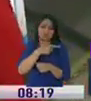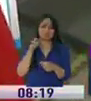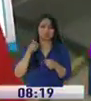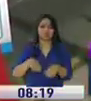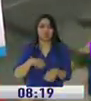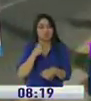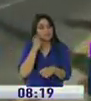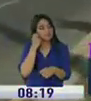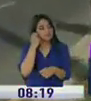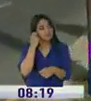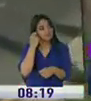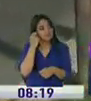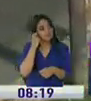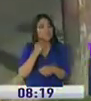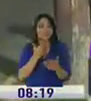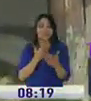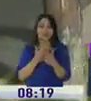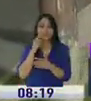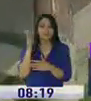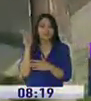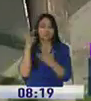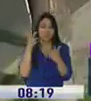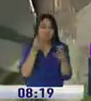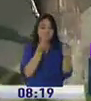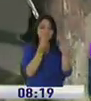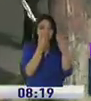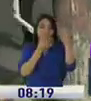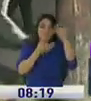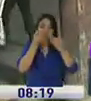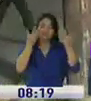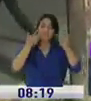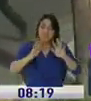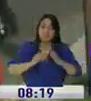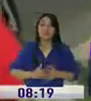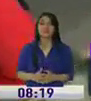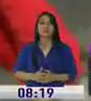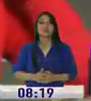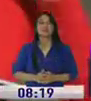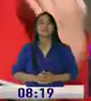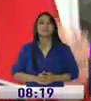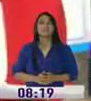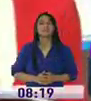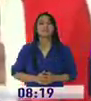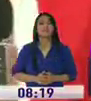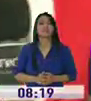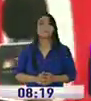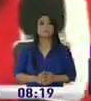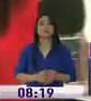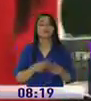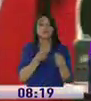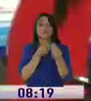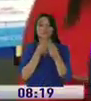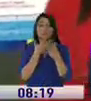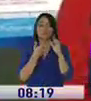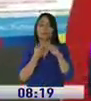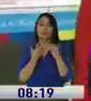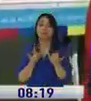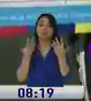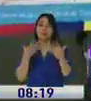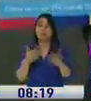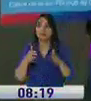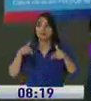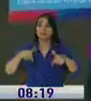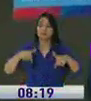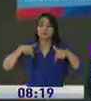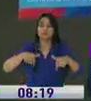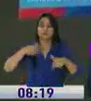Perfecto, muchas gracias, Fausto. Y escuchamos entonces, amigos televidentes, mi querido Robert, esa es la información que nosotros les tenemos desde aquí, desde